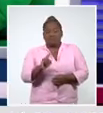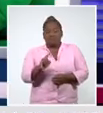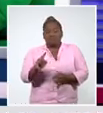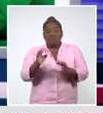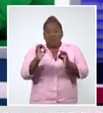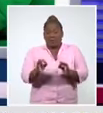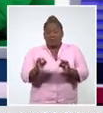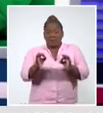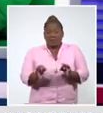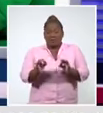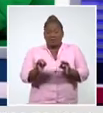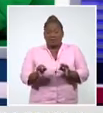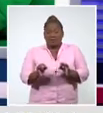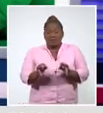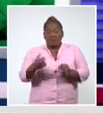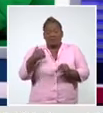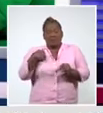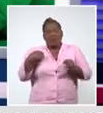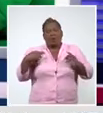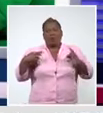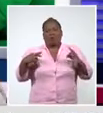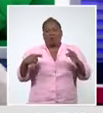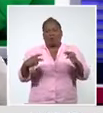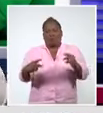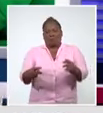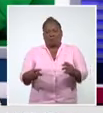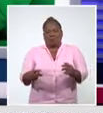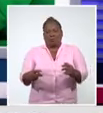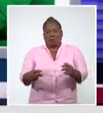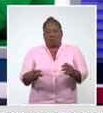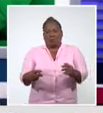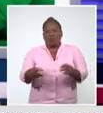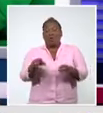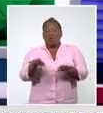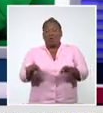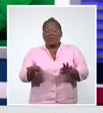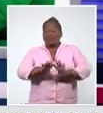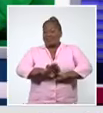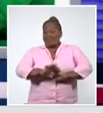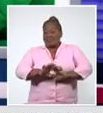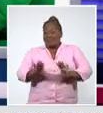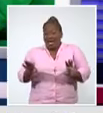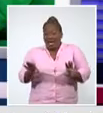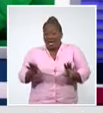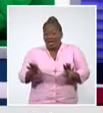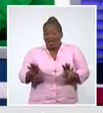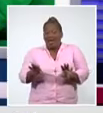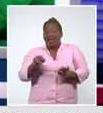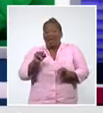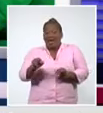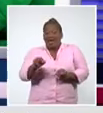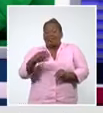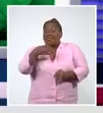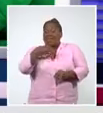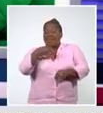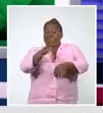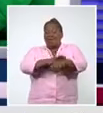todavía, siempre lo he repetido, no siempre, todavía la inmunidad que deja el padecer la